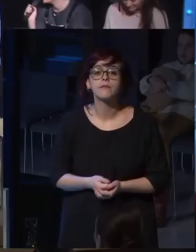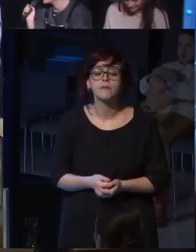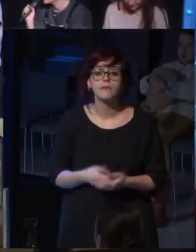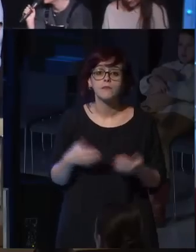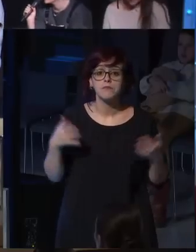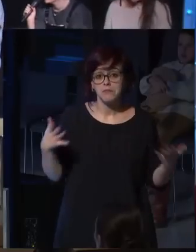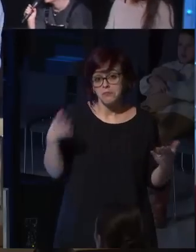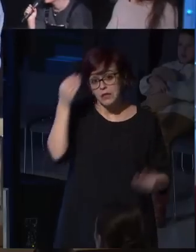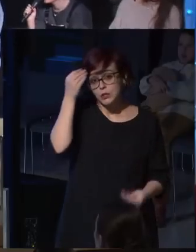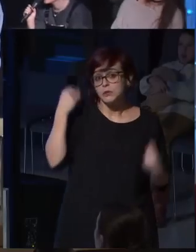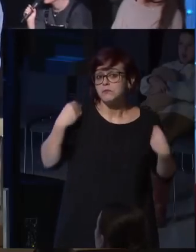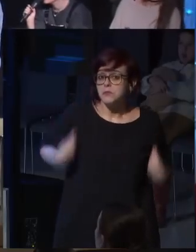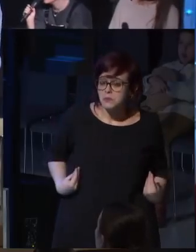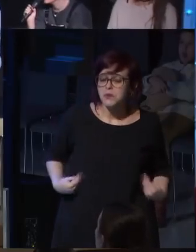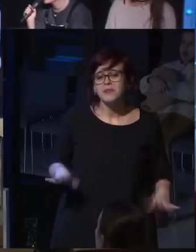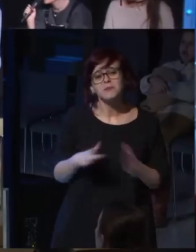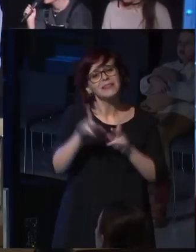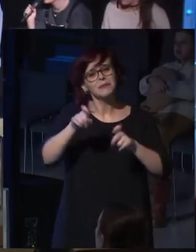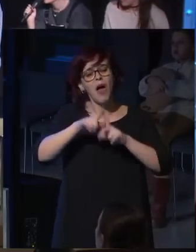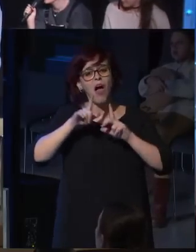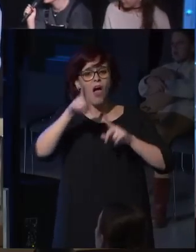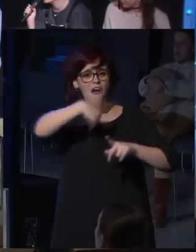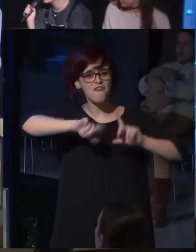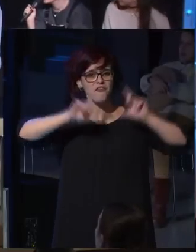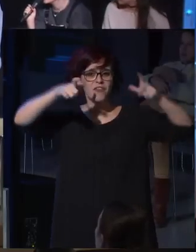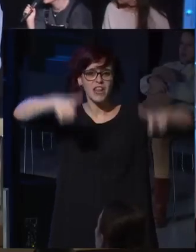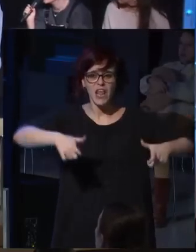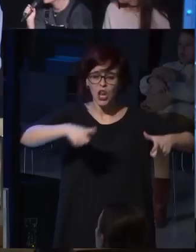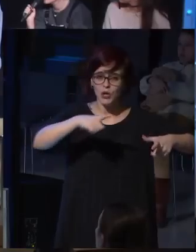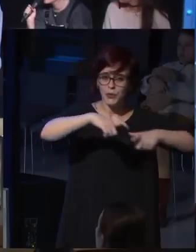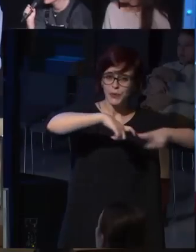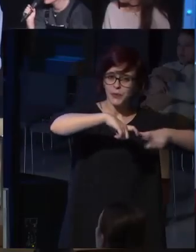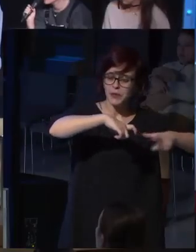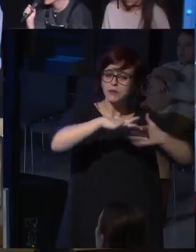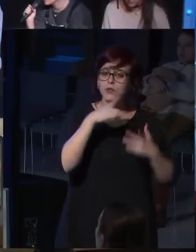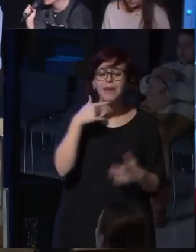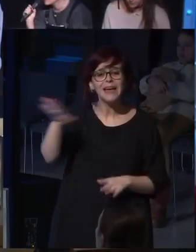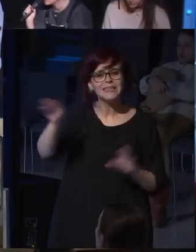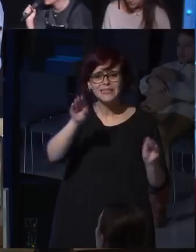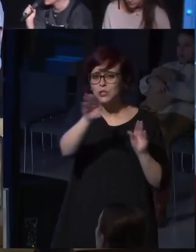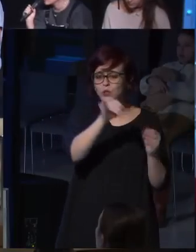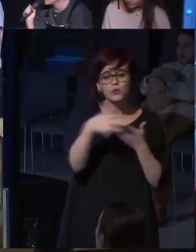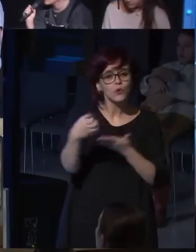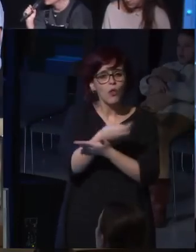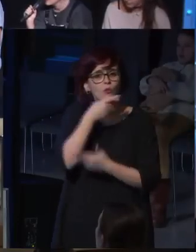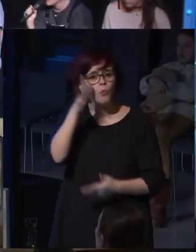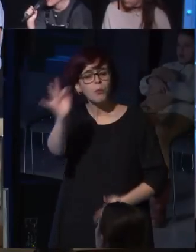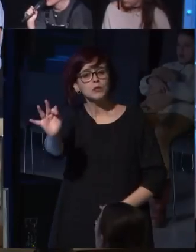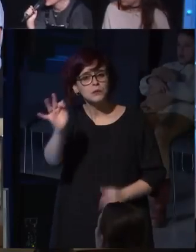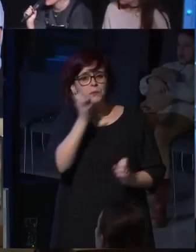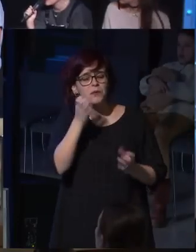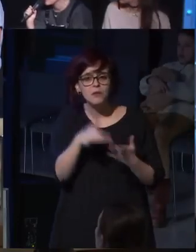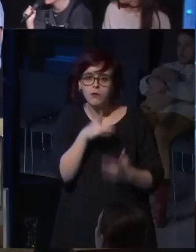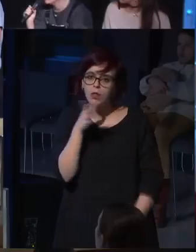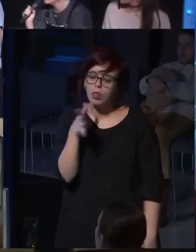Pues un poco lo mismo también. A mí lo que me pasa con el vinilo es que entiendo perfectamente todo lo que decís de lo bueno que tiene, pero